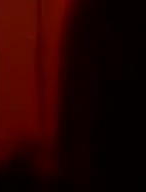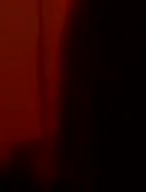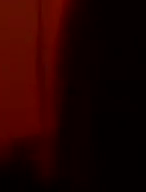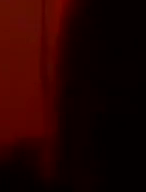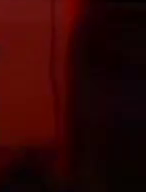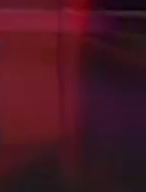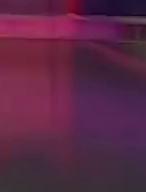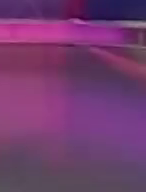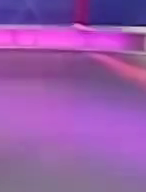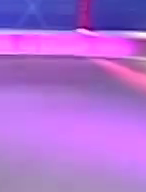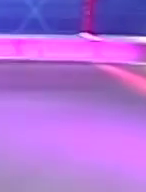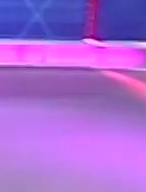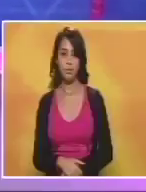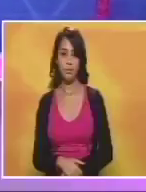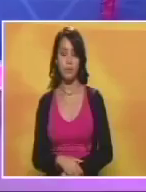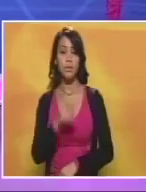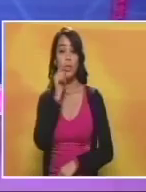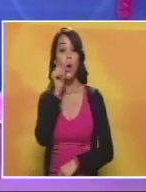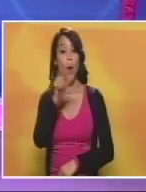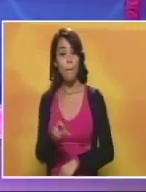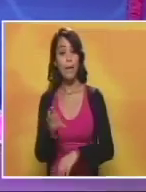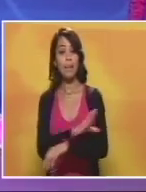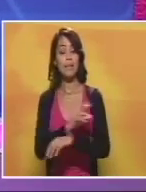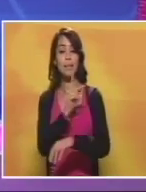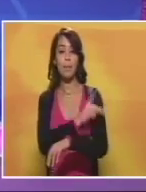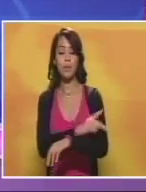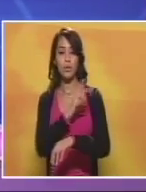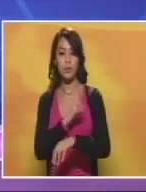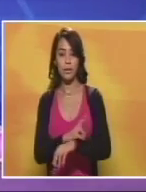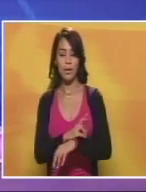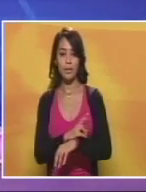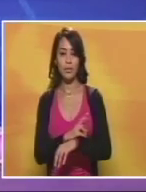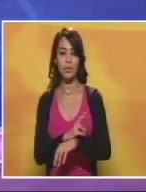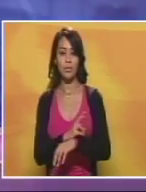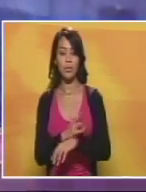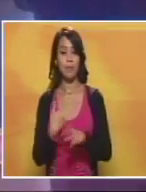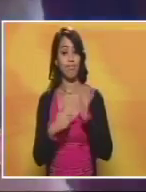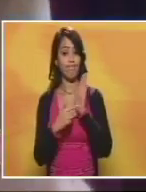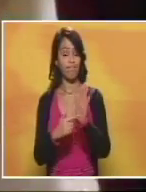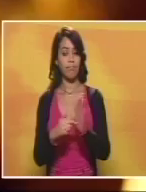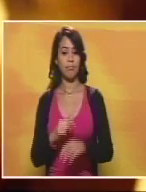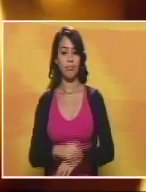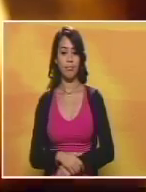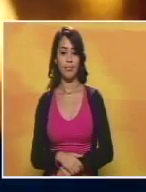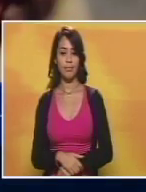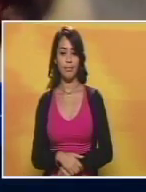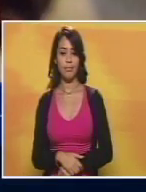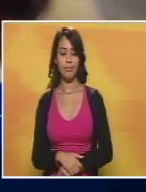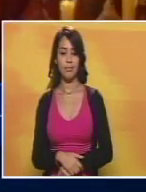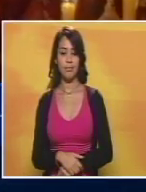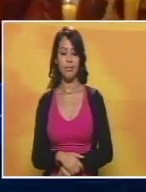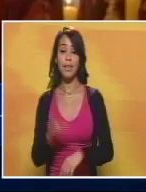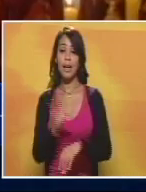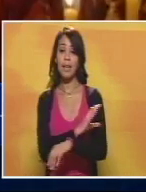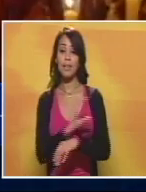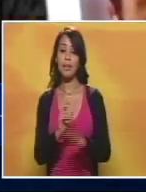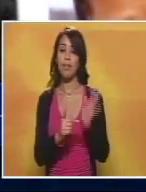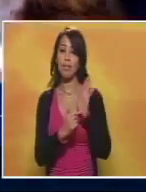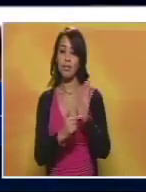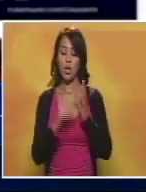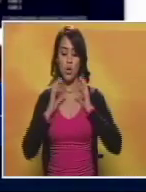Con esta información retornamos en contacto a los estudios. Qué lamentable, Diana. El uso de biopolímeros o sustancias de relleno con fines estéticos